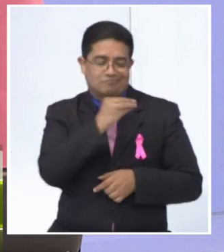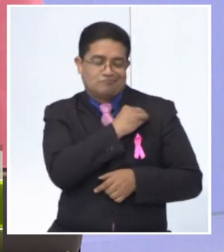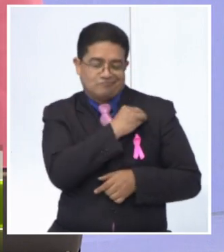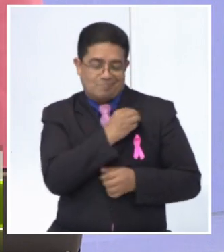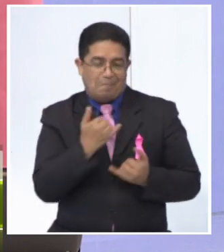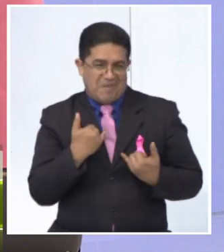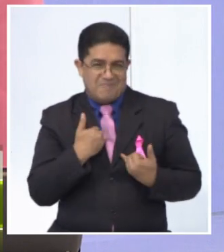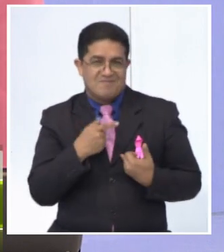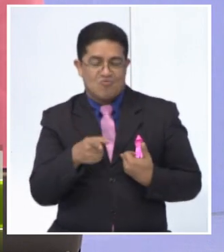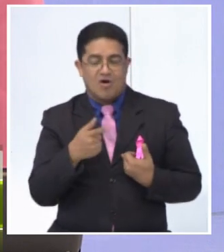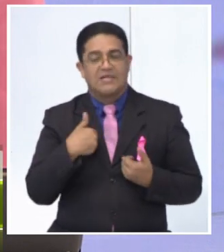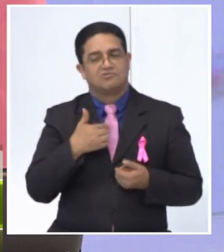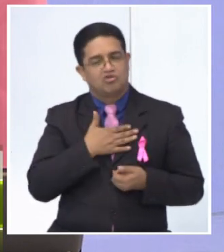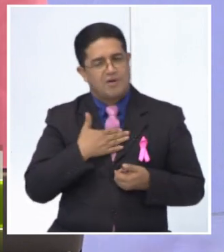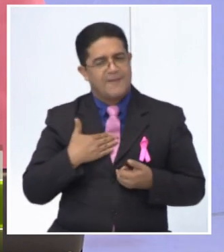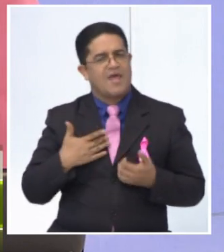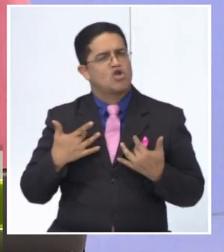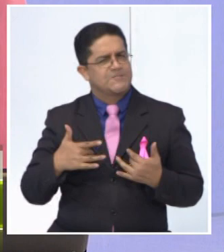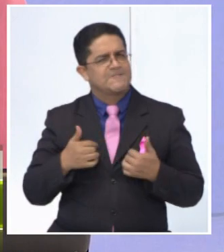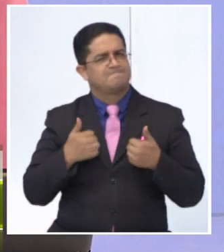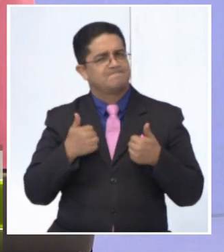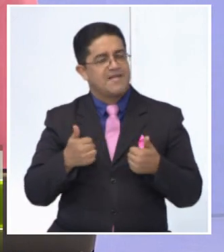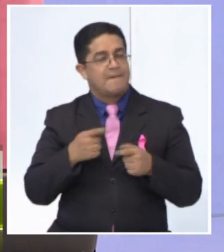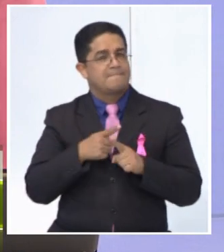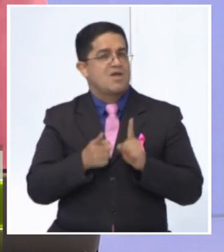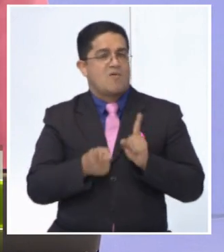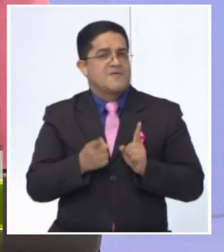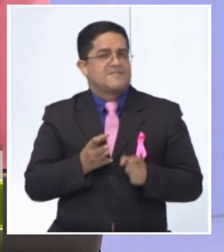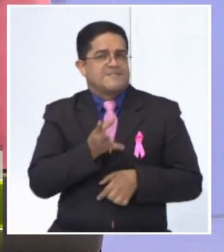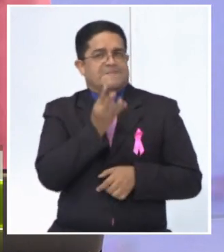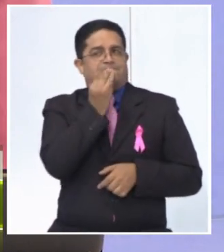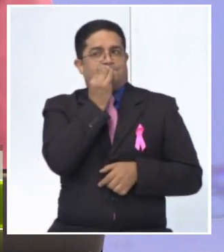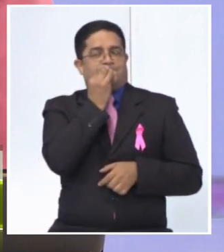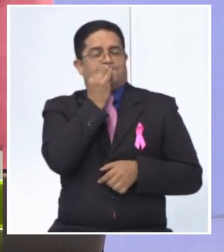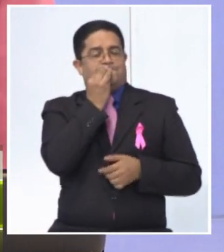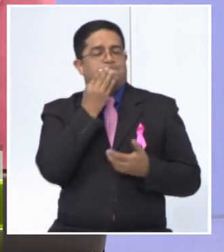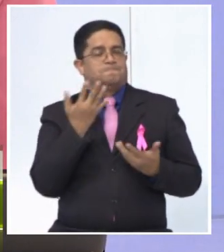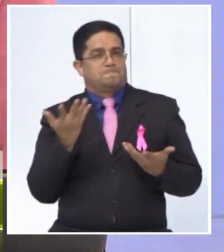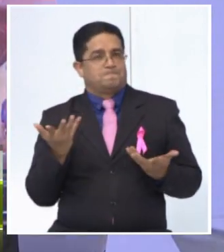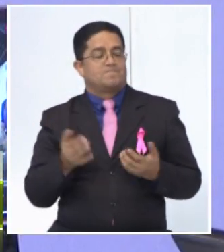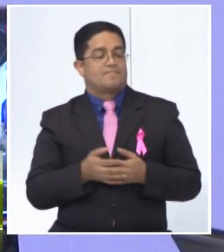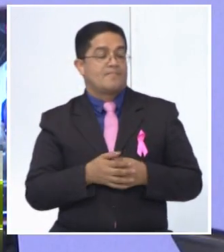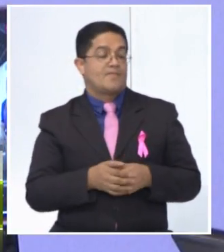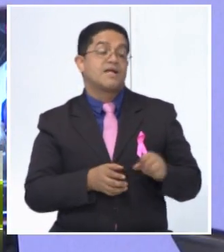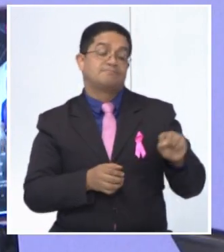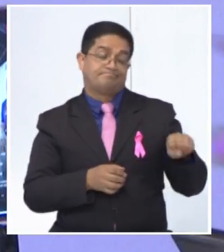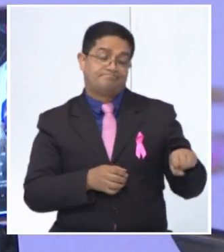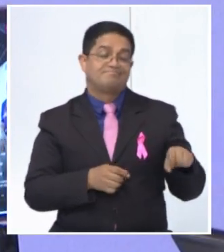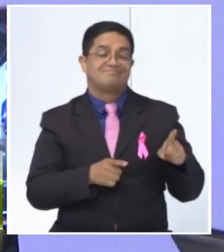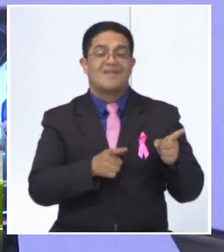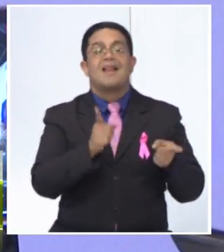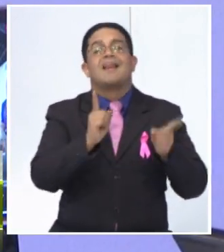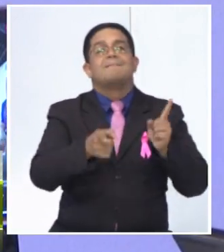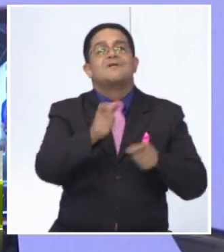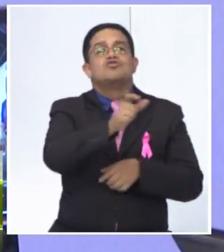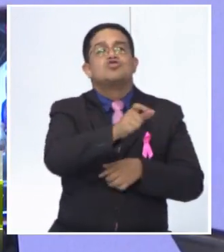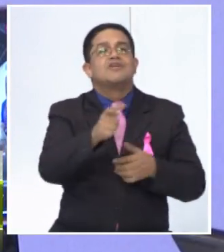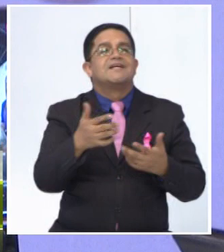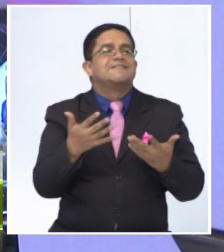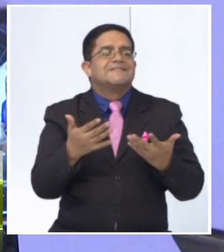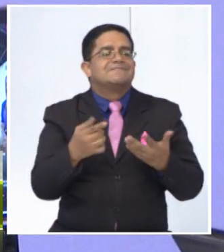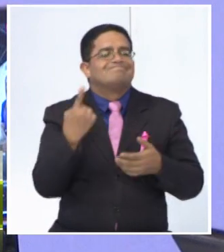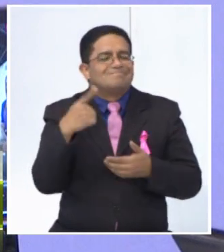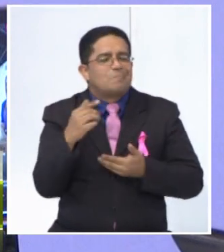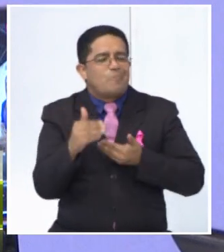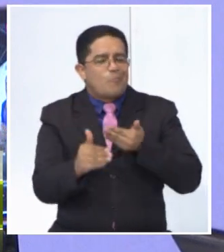hay ese sentimiento reprimido que no ha salido. Exactamente. Sí, y bueno, los pacientes generalmente pasan como por un